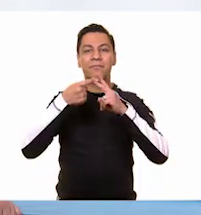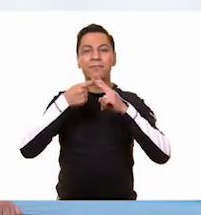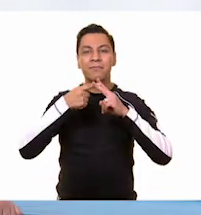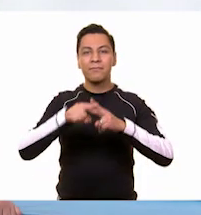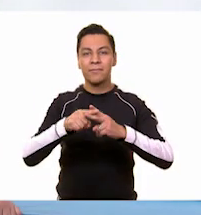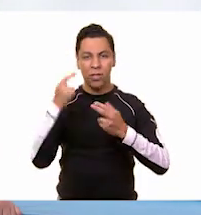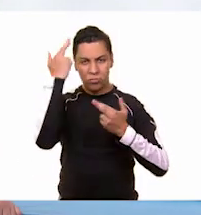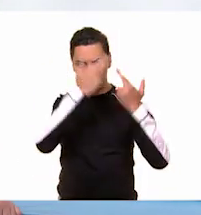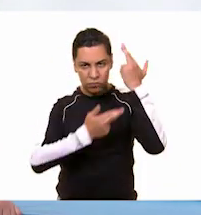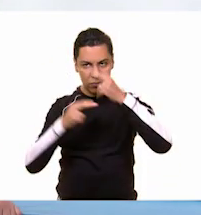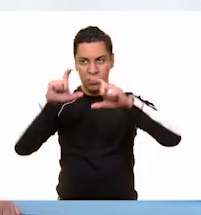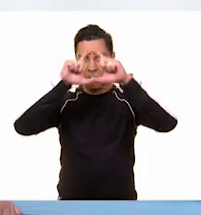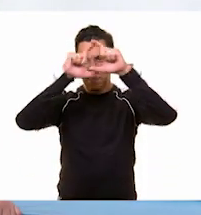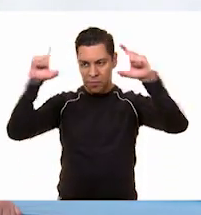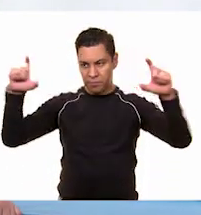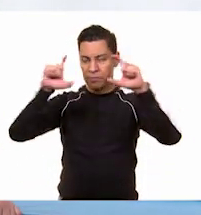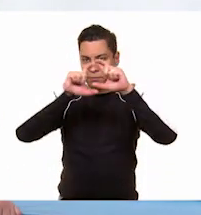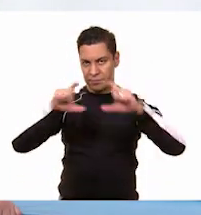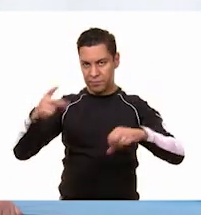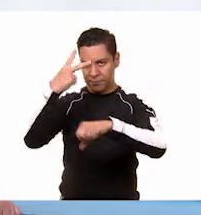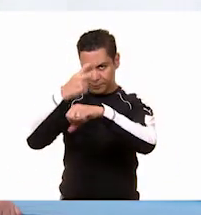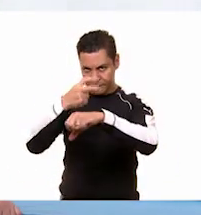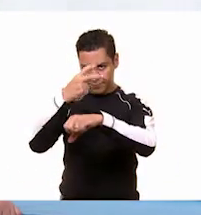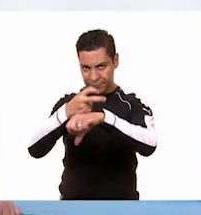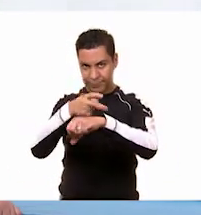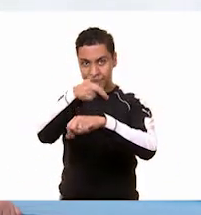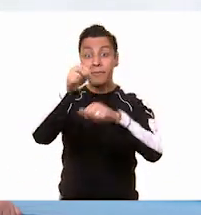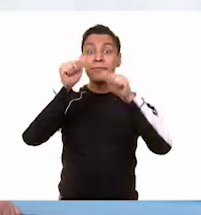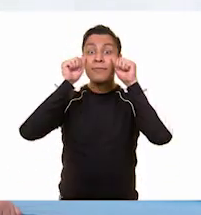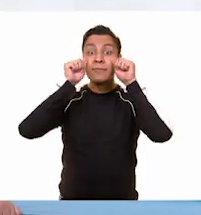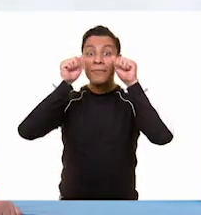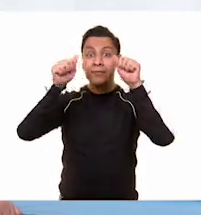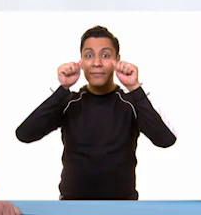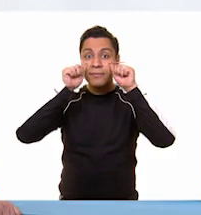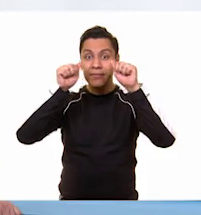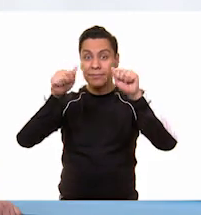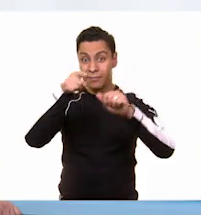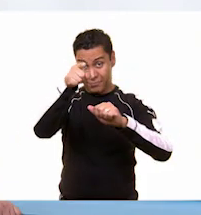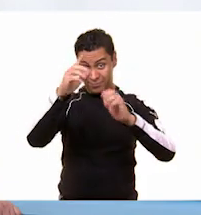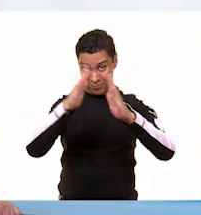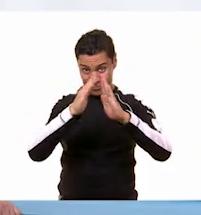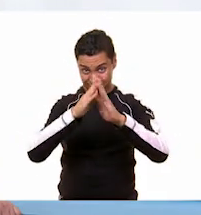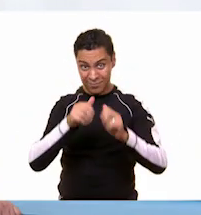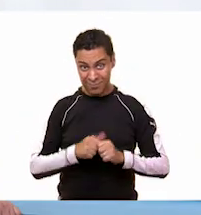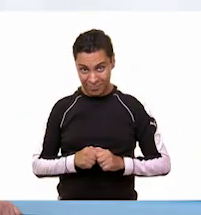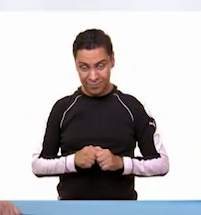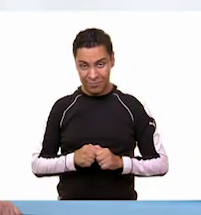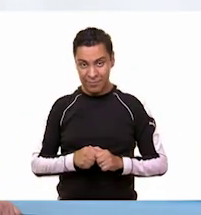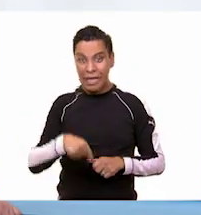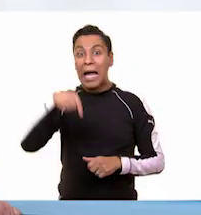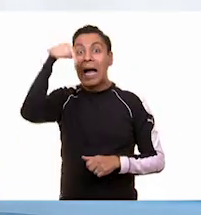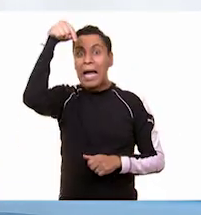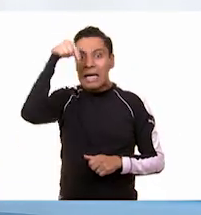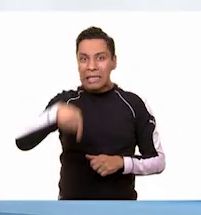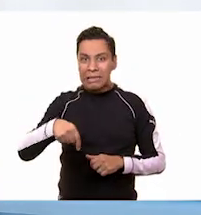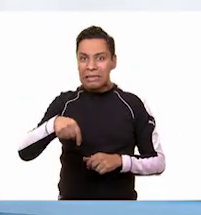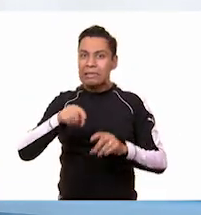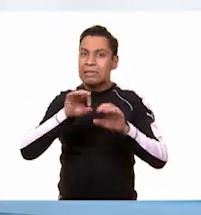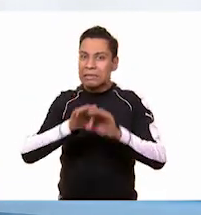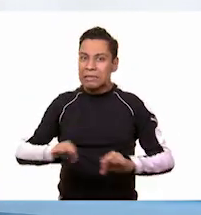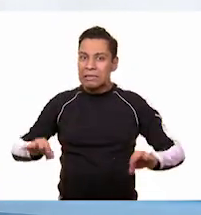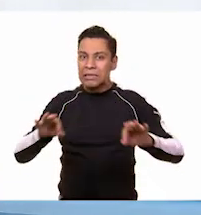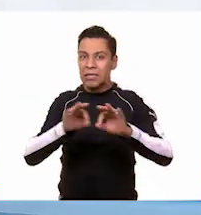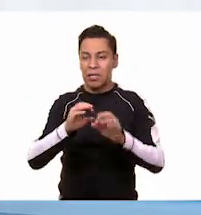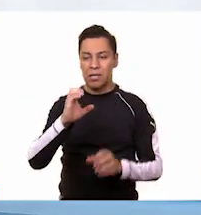revisando el segundo párrafo de la noticia. Atentos y atentas allá en casita, ¿eh? A partir de aquí comienza el cuerpo